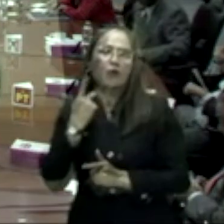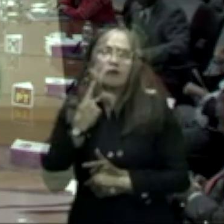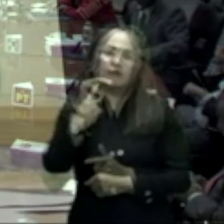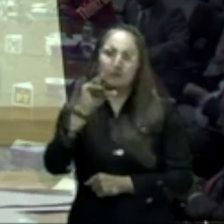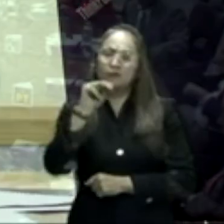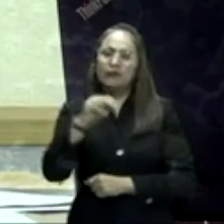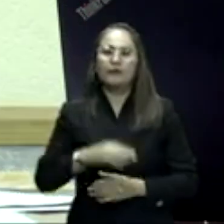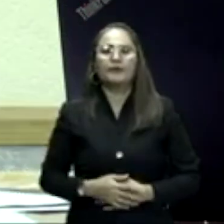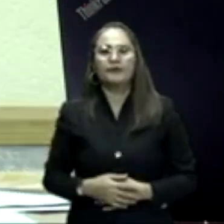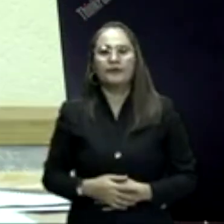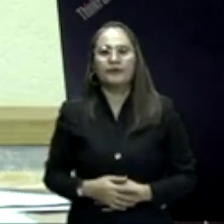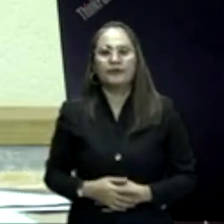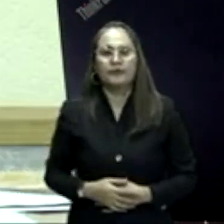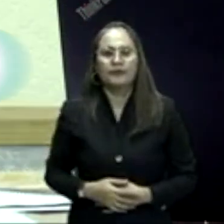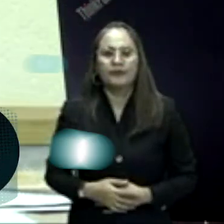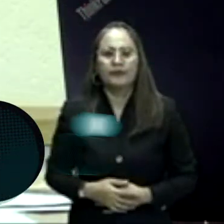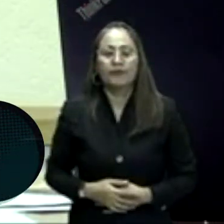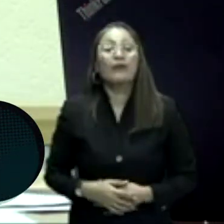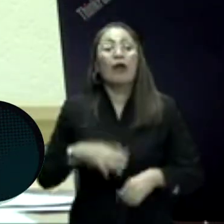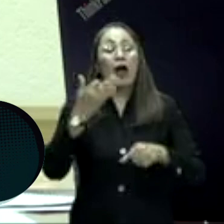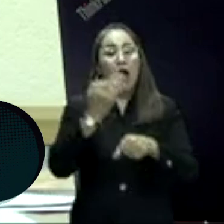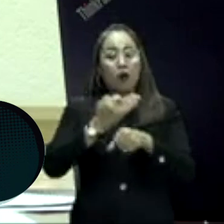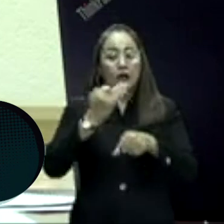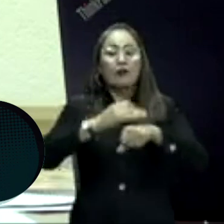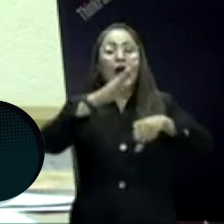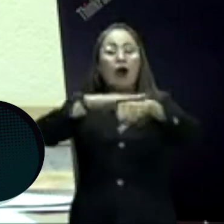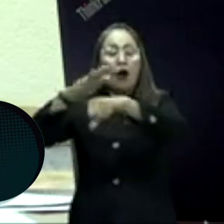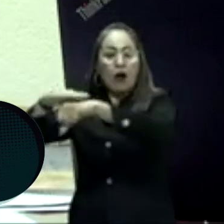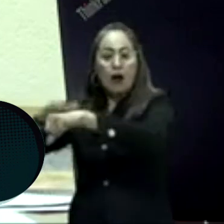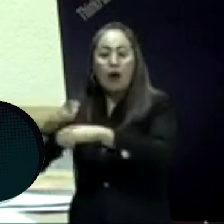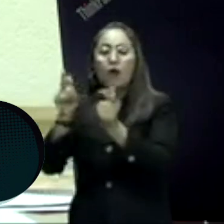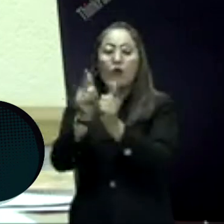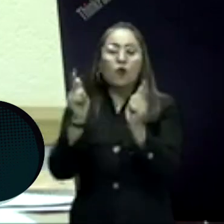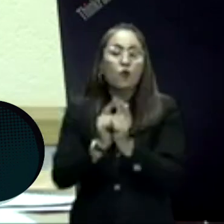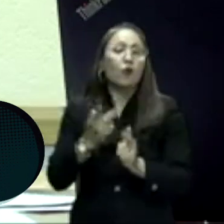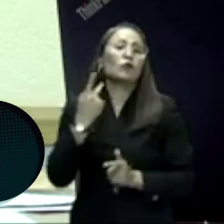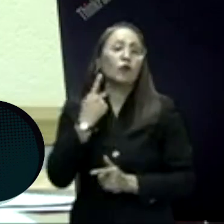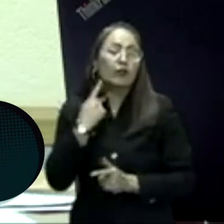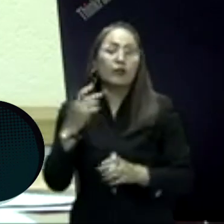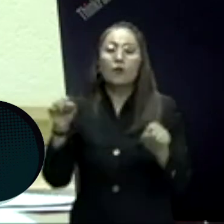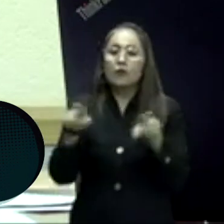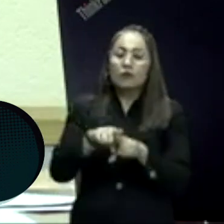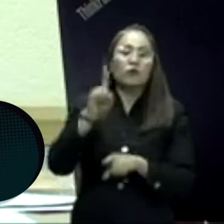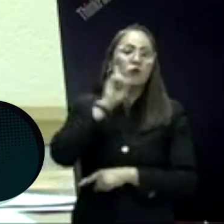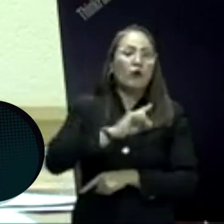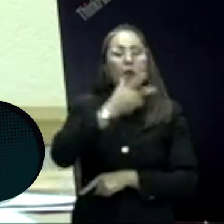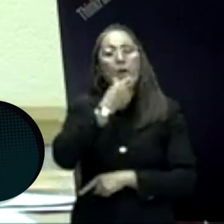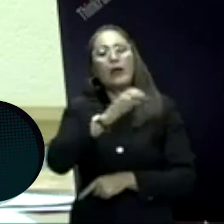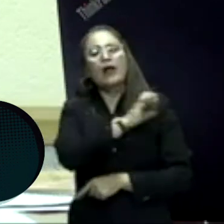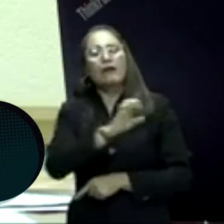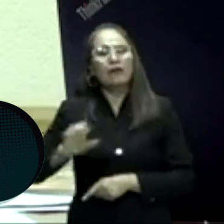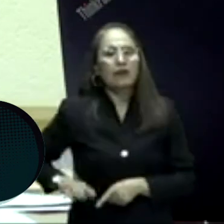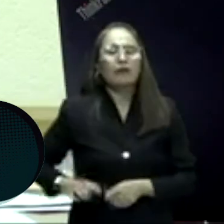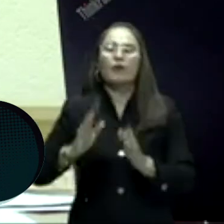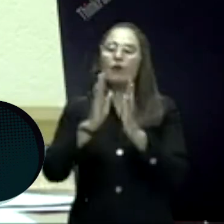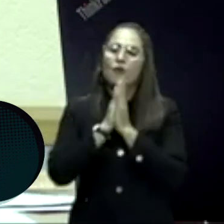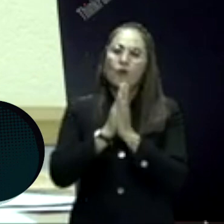candidatos. Cabe hacer un nuevo llamado a partidos políticos y candidaturas a que